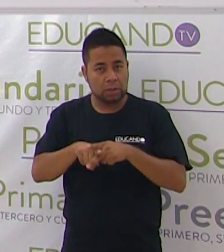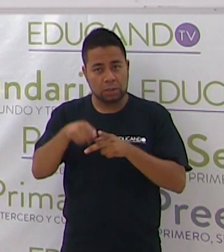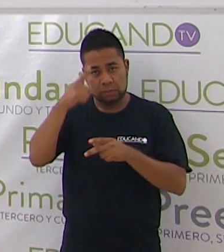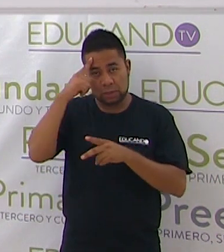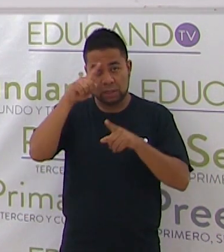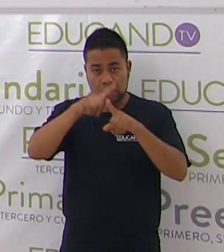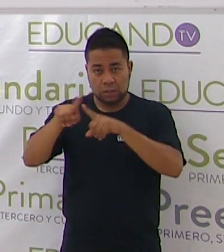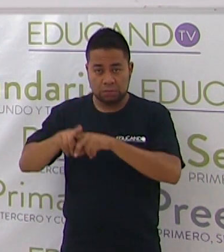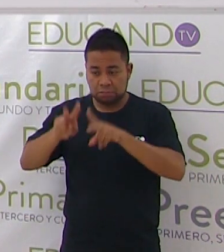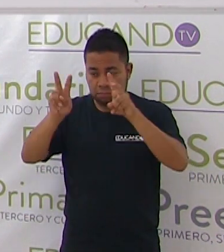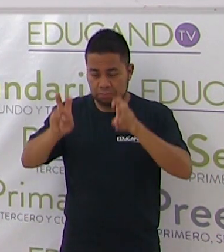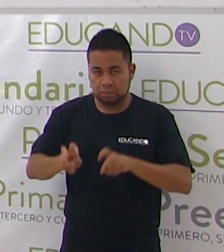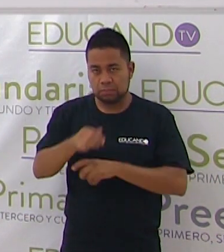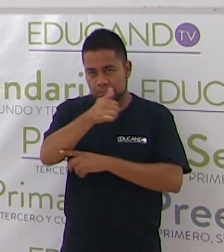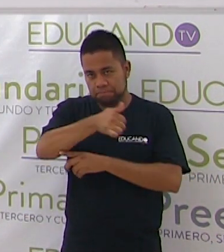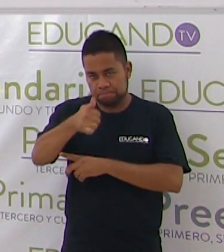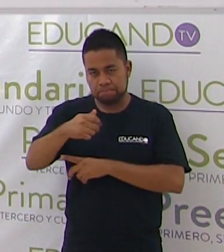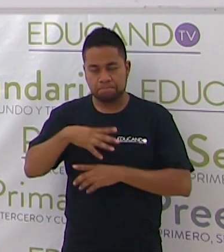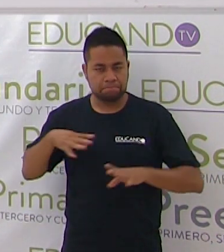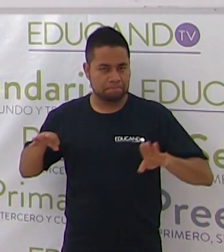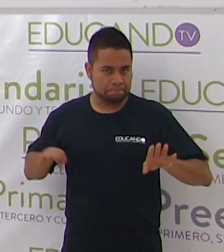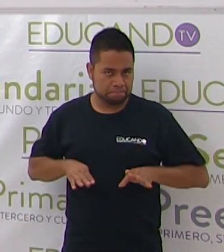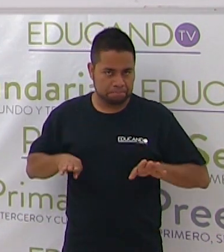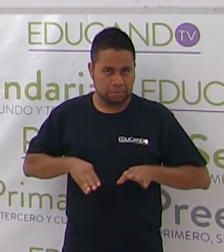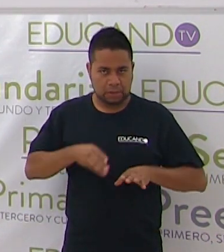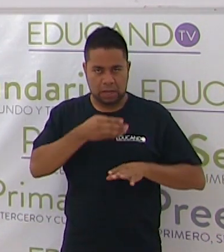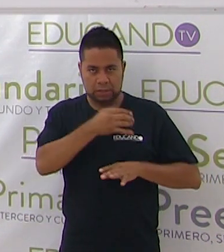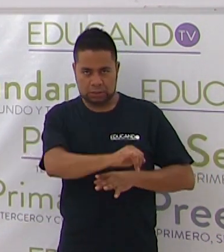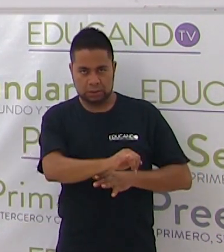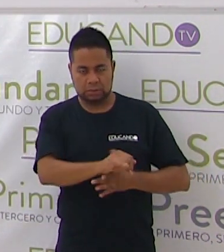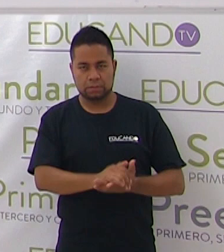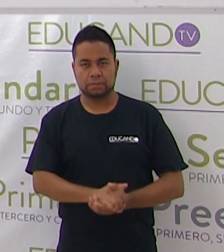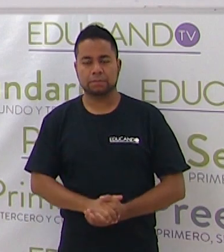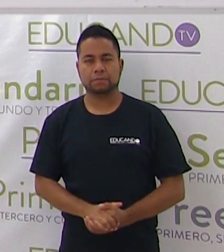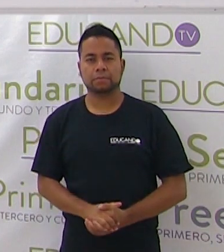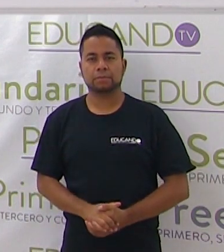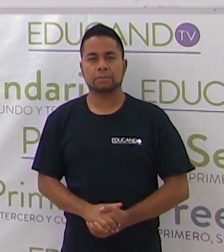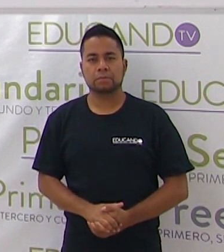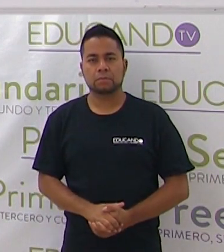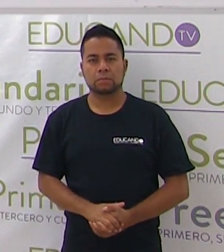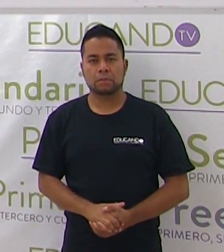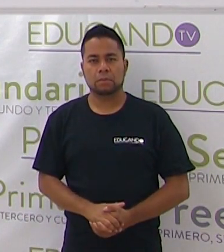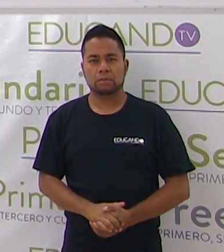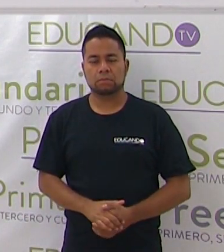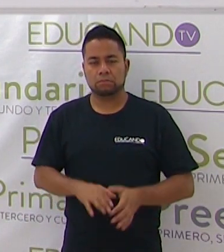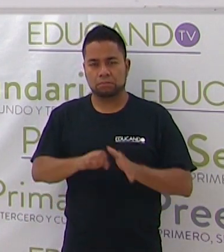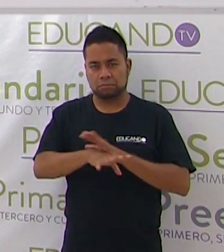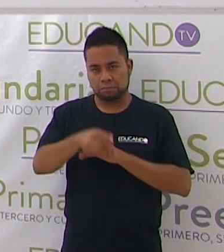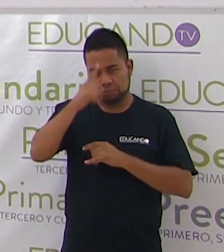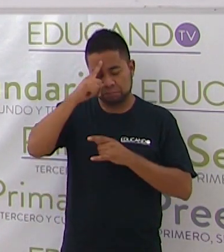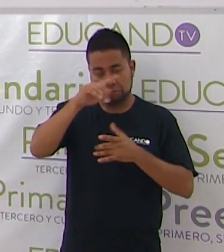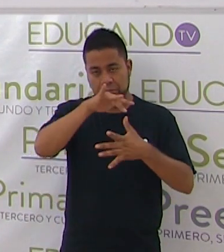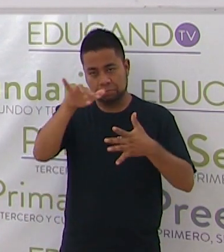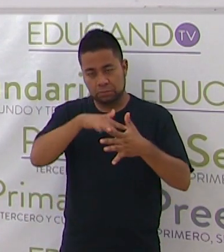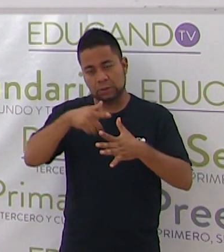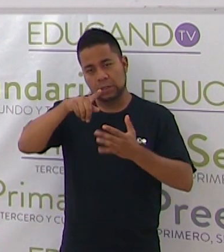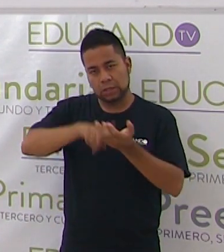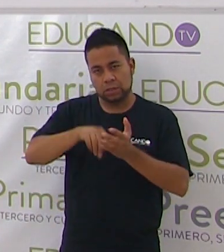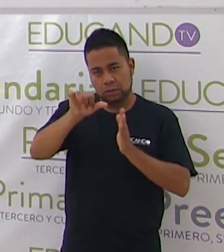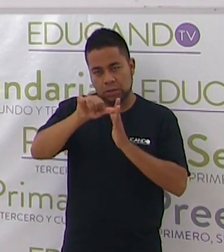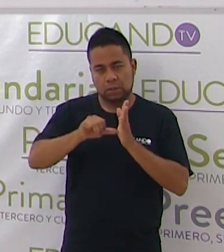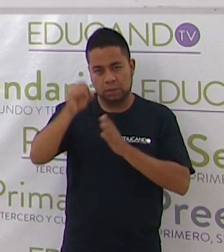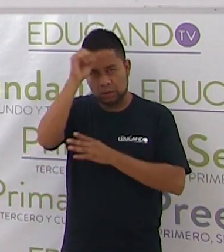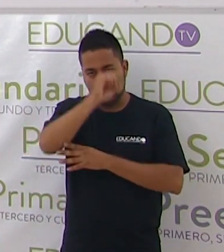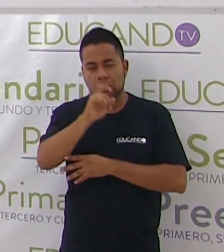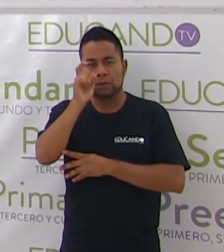los textos, cada uno tiene su particularidad. Y la estructura del artículo de opinión es